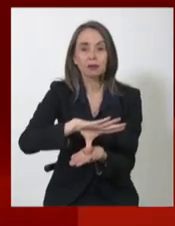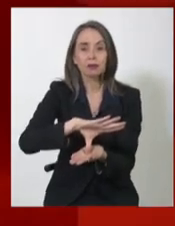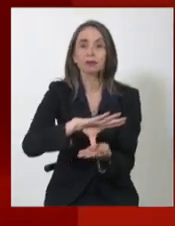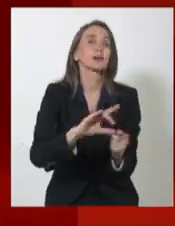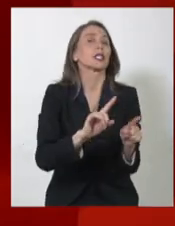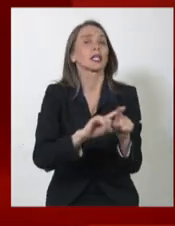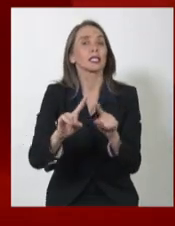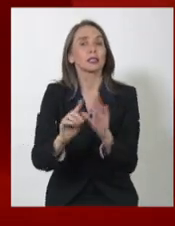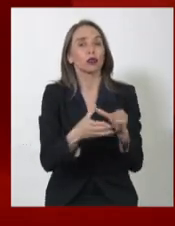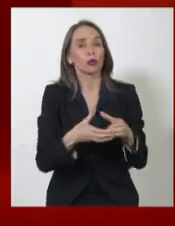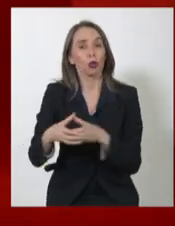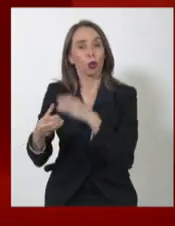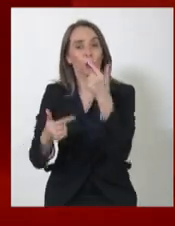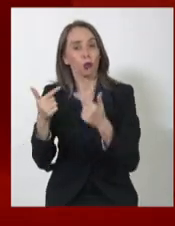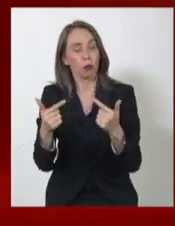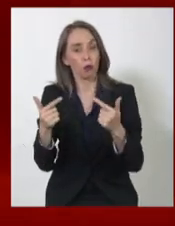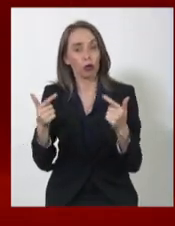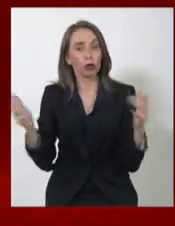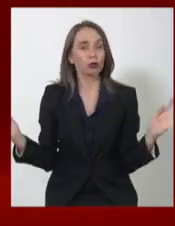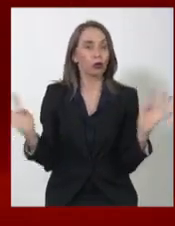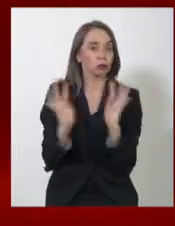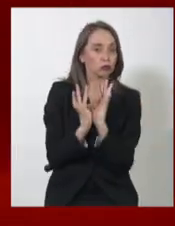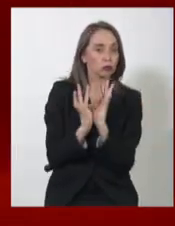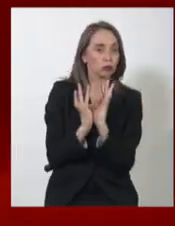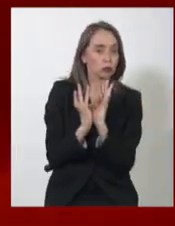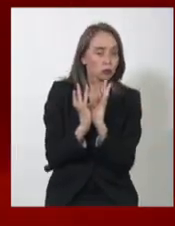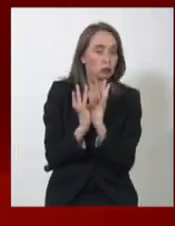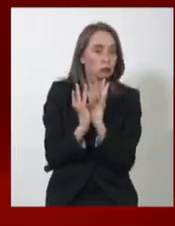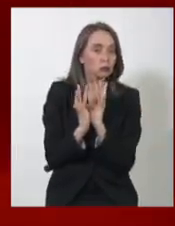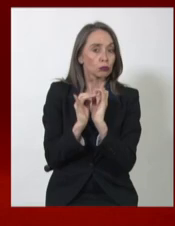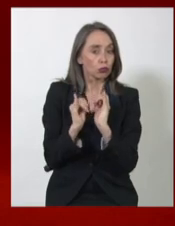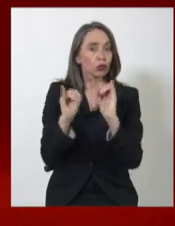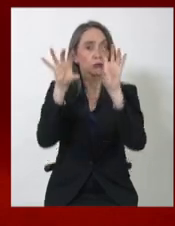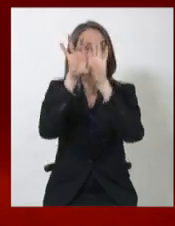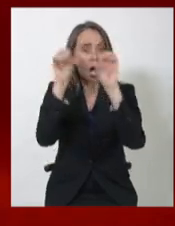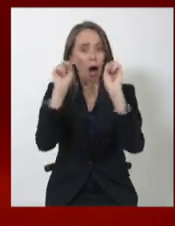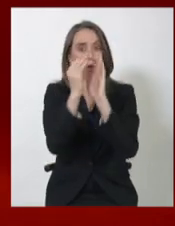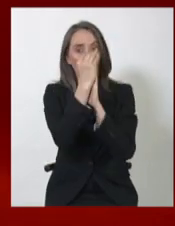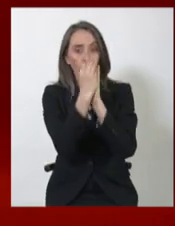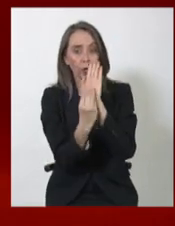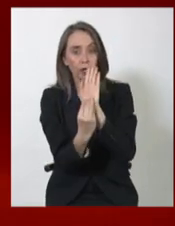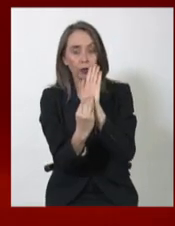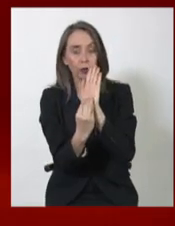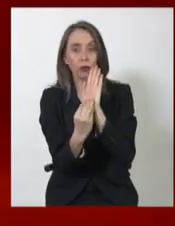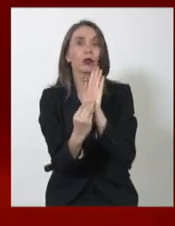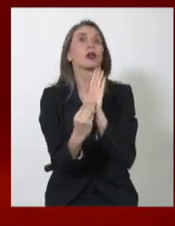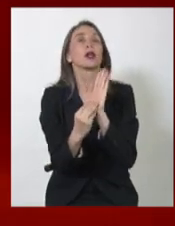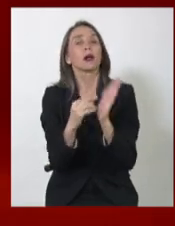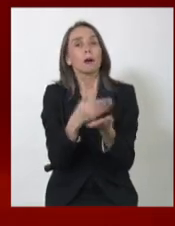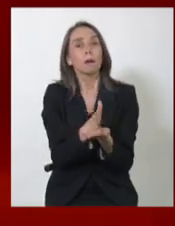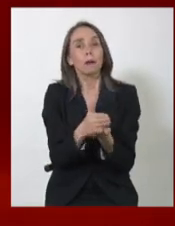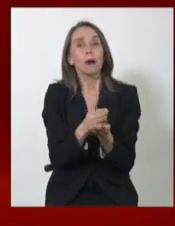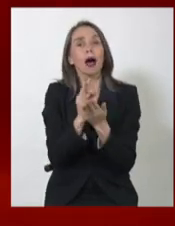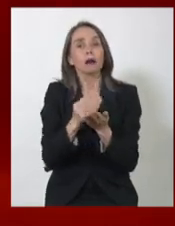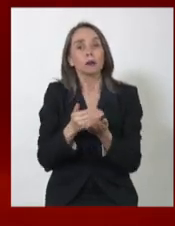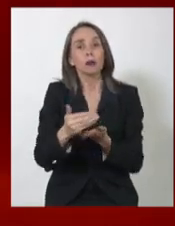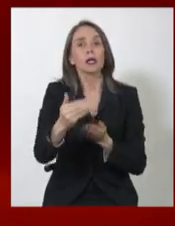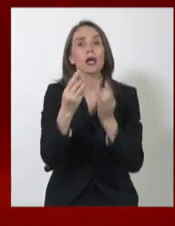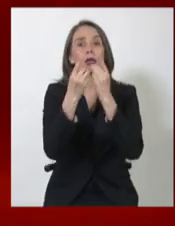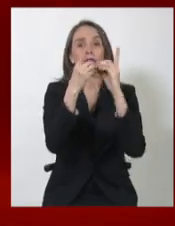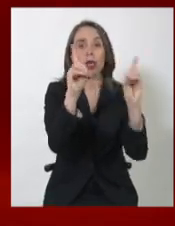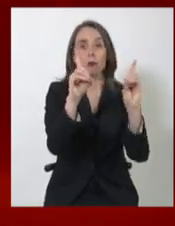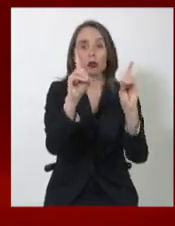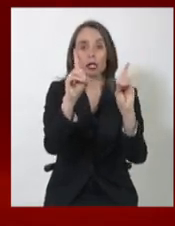las distintas fuerzas políticas llegan a un acuerdo, ¿no?, y logran plantear o construir una ruta democrática